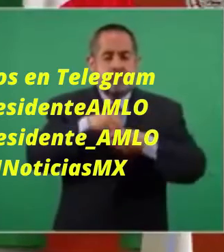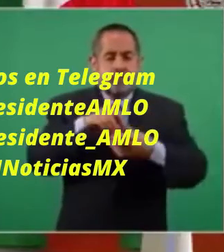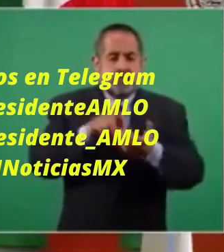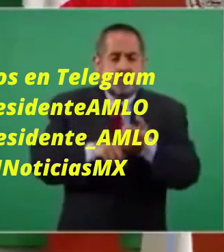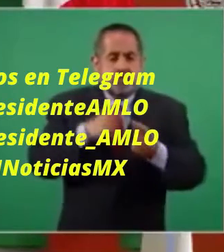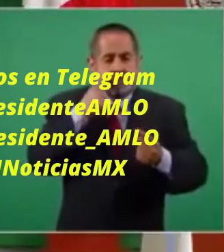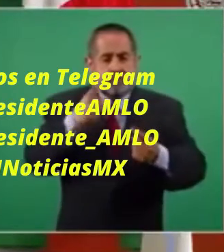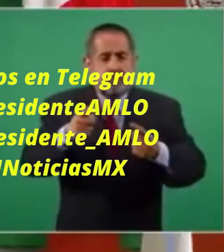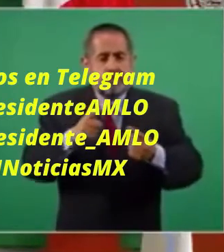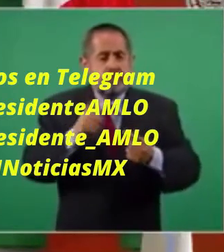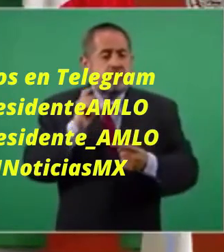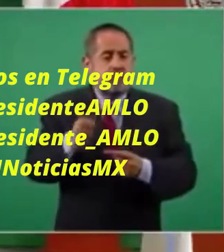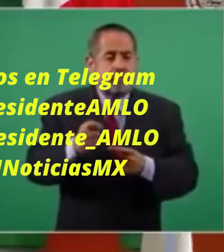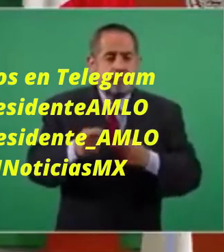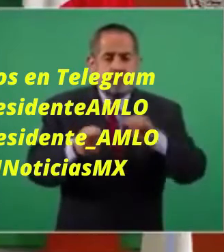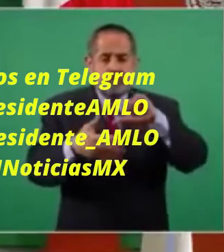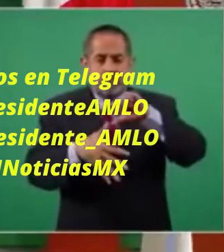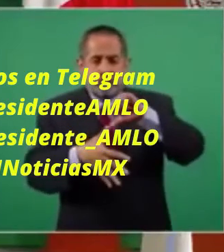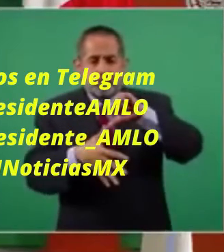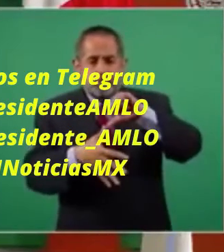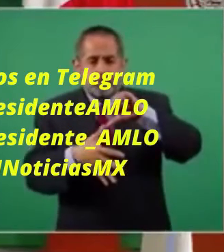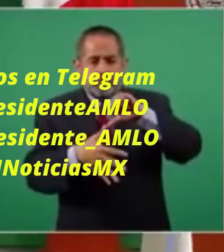encontramos que en América Latina